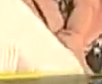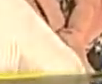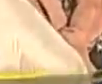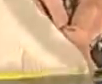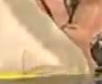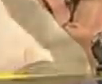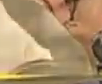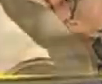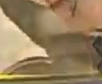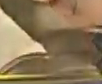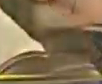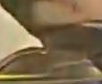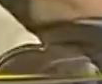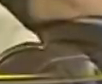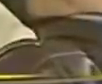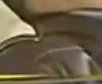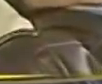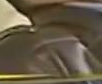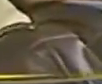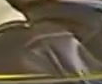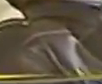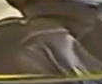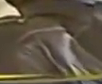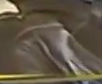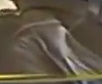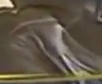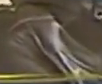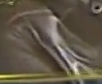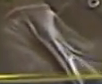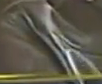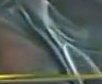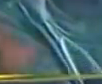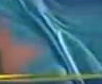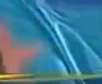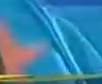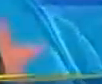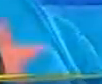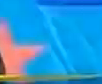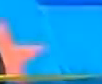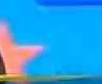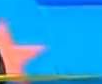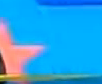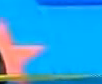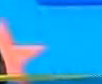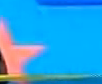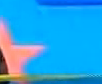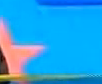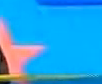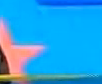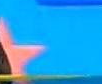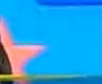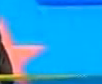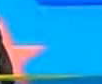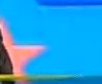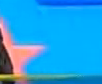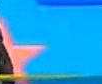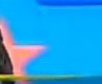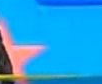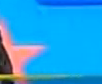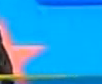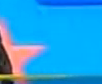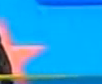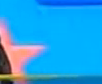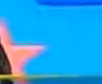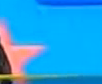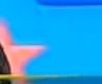disuelta por estos sátrapas y al mismo tiempo subsumirnos con el pueblo